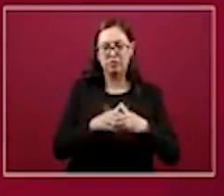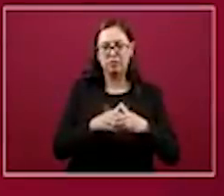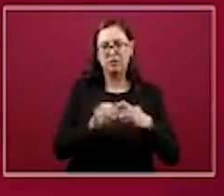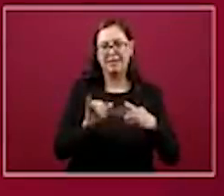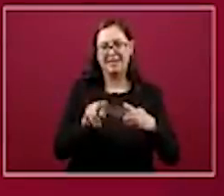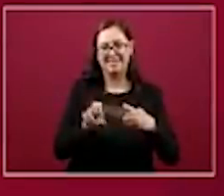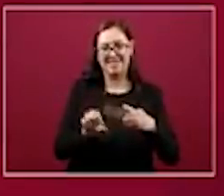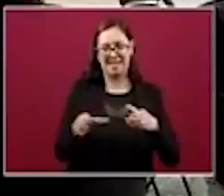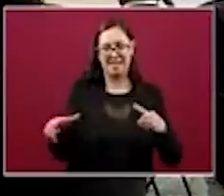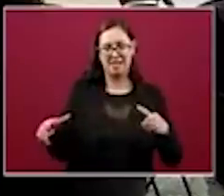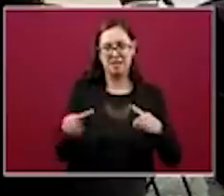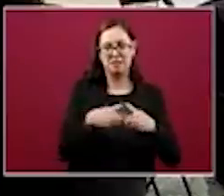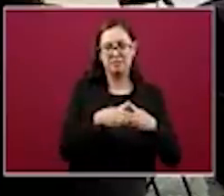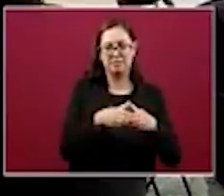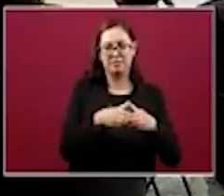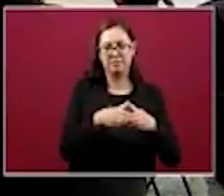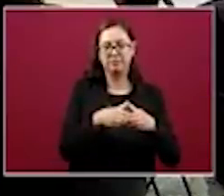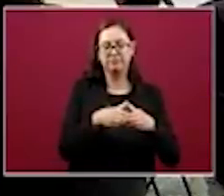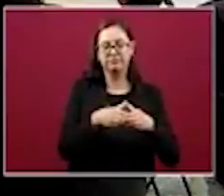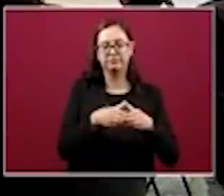el INE